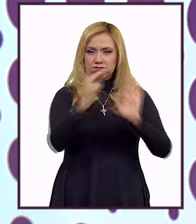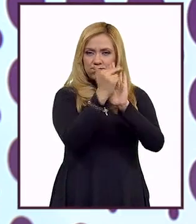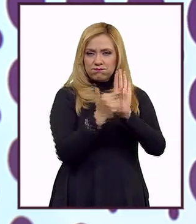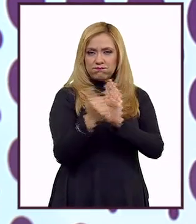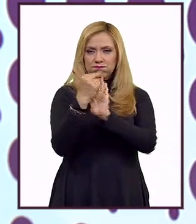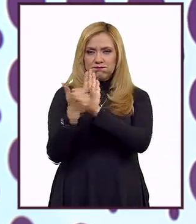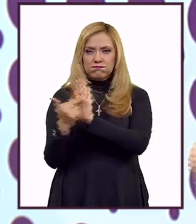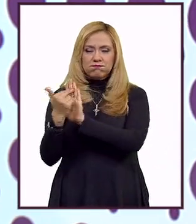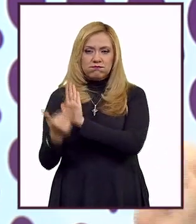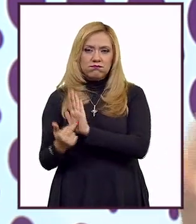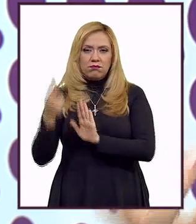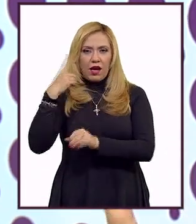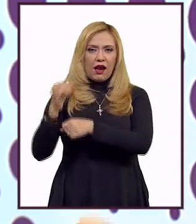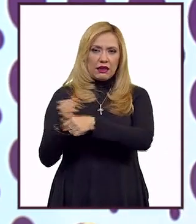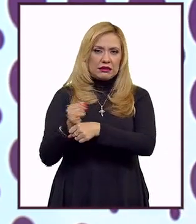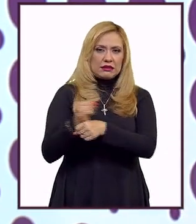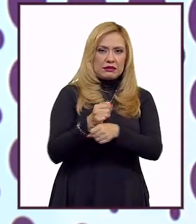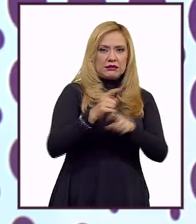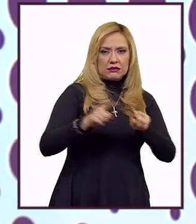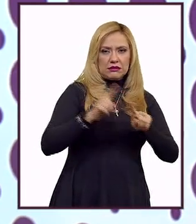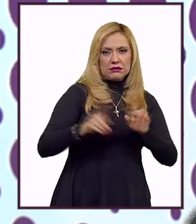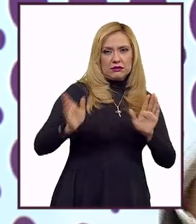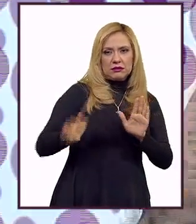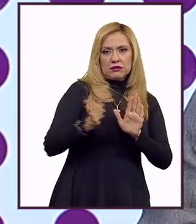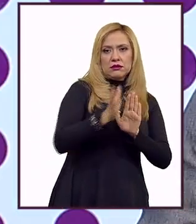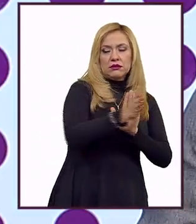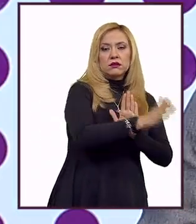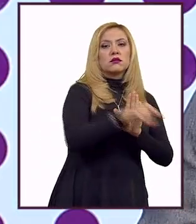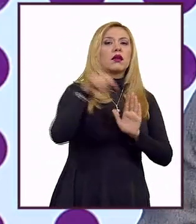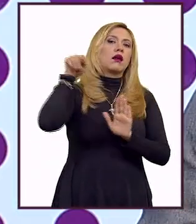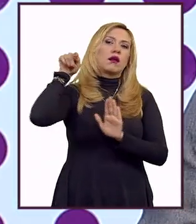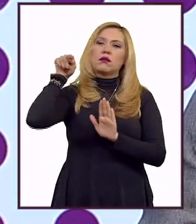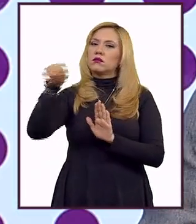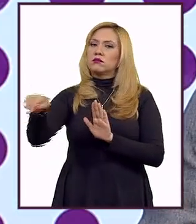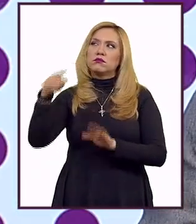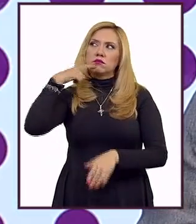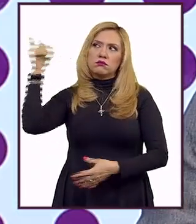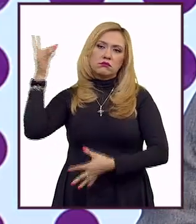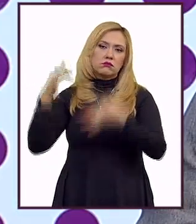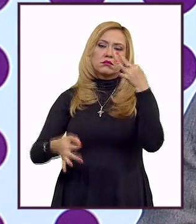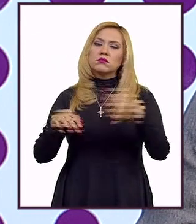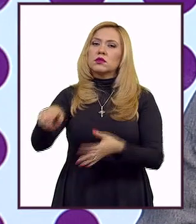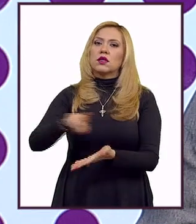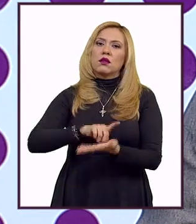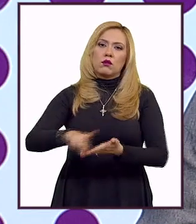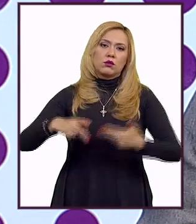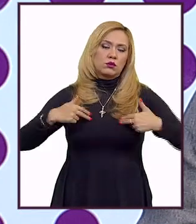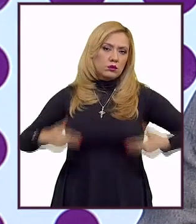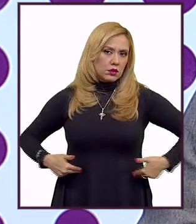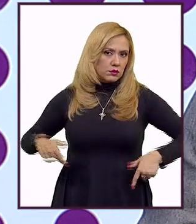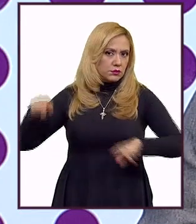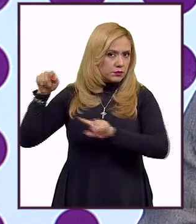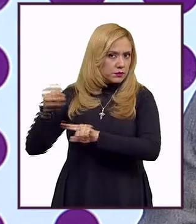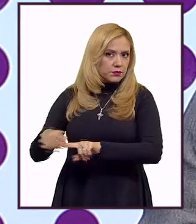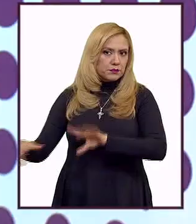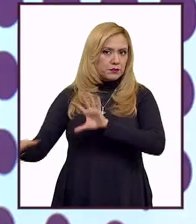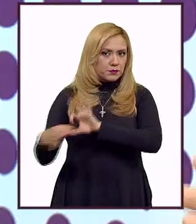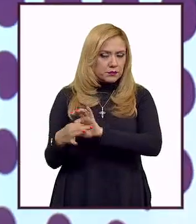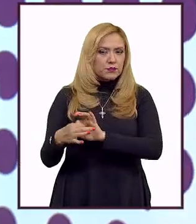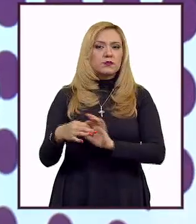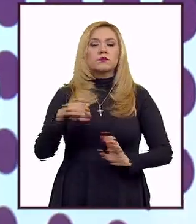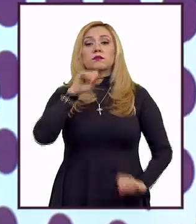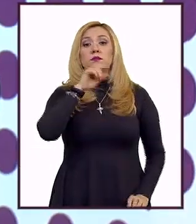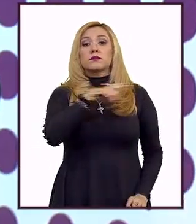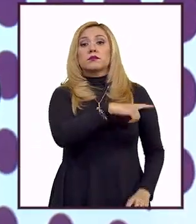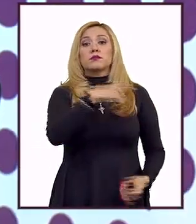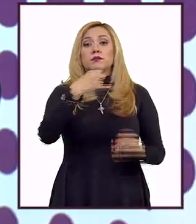como violación a derechos humanos para que pueda tener un impacto en el proceso. Pero con independencia de eso, también el